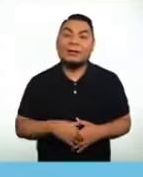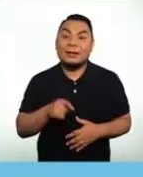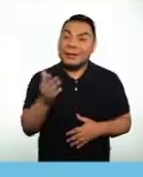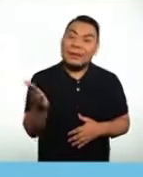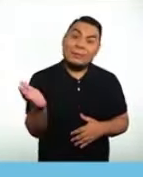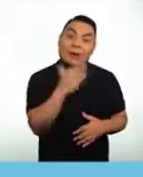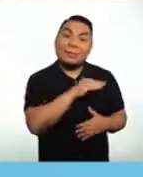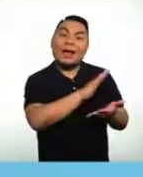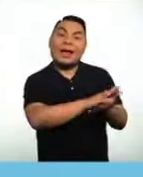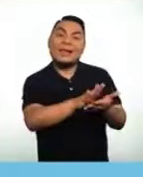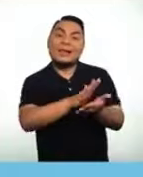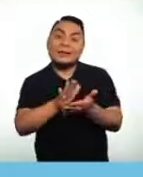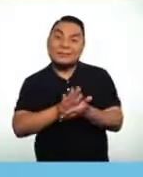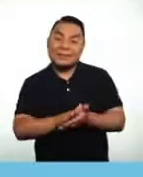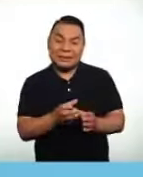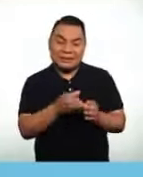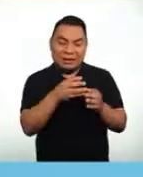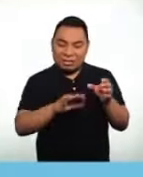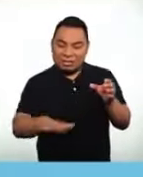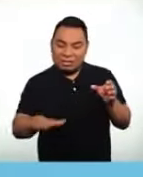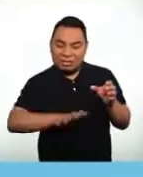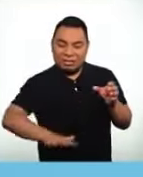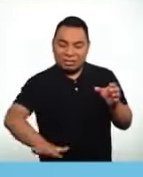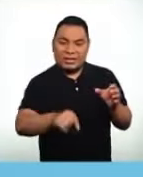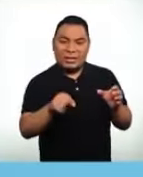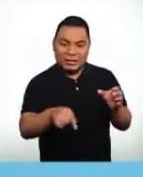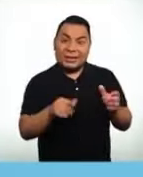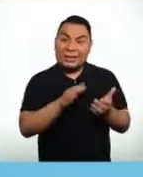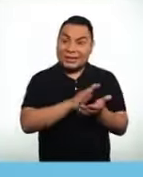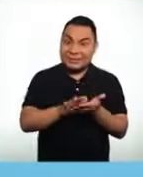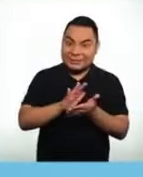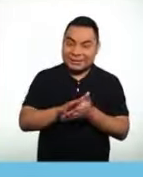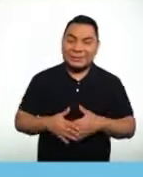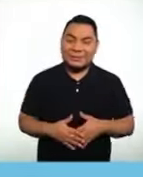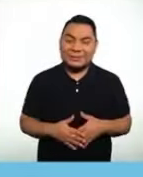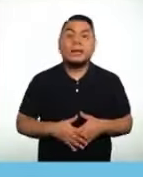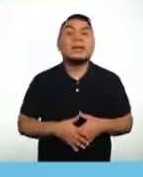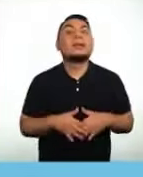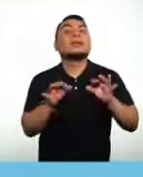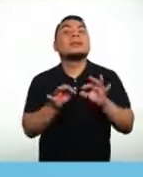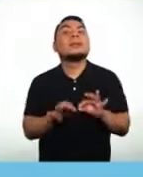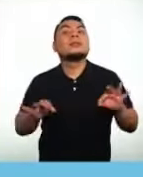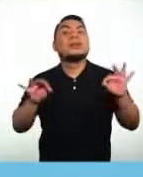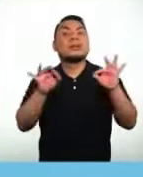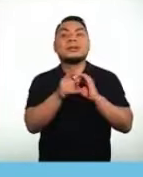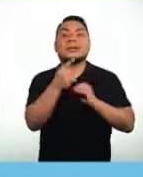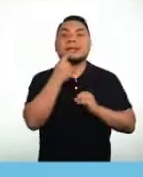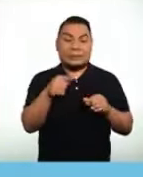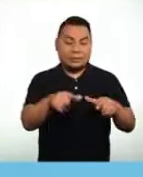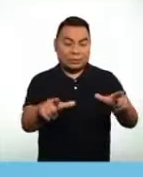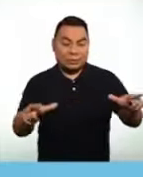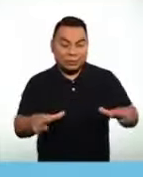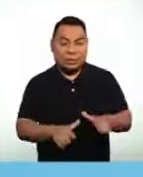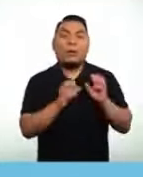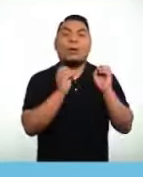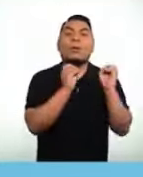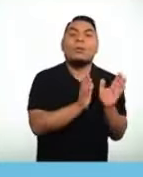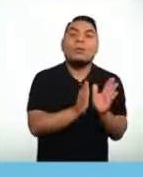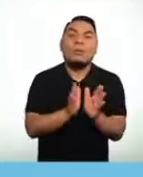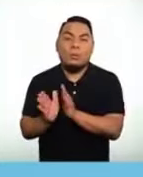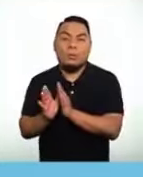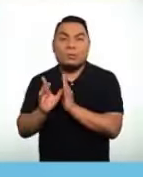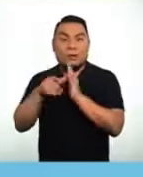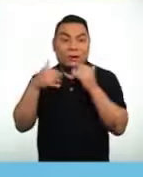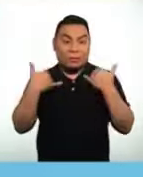Díganle, vamos a limpiar la tierra que quedó en el piso. Es importante dejar el